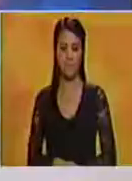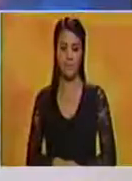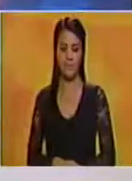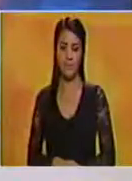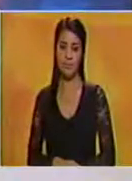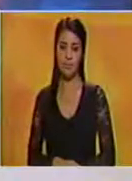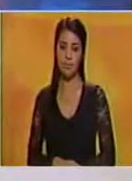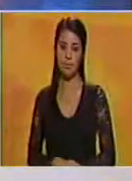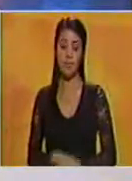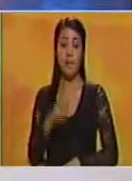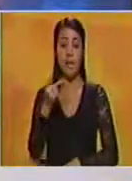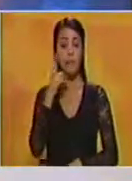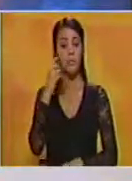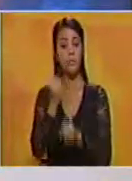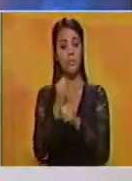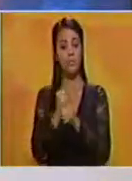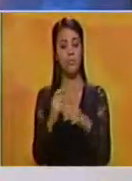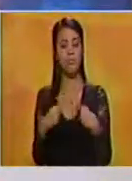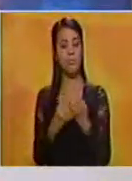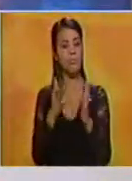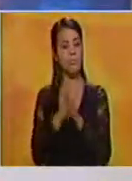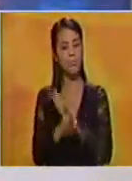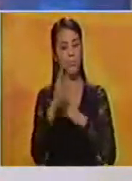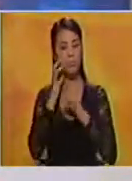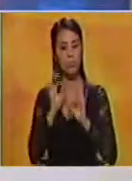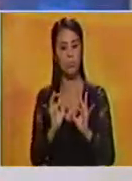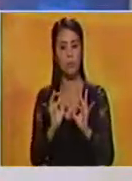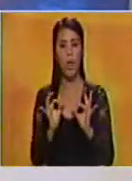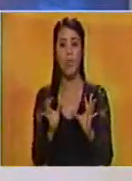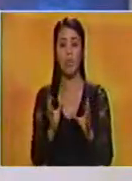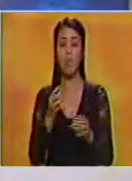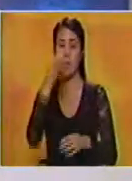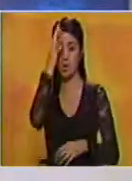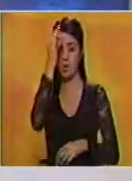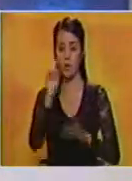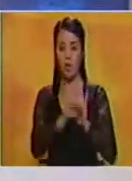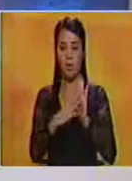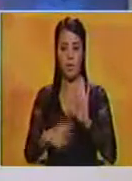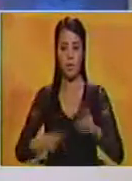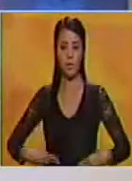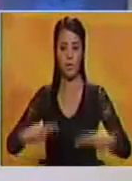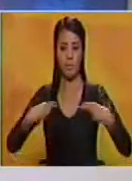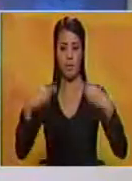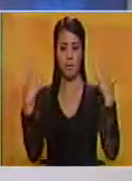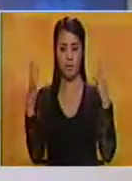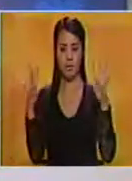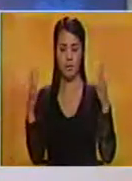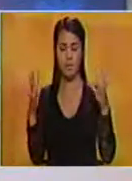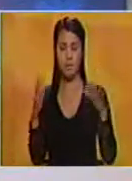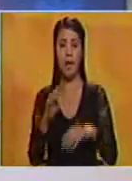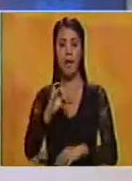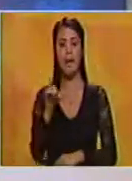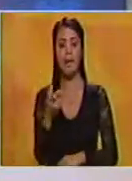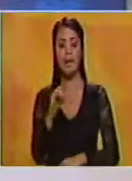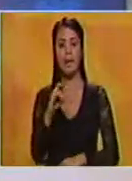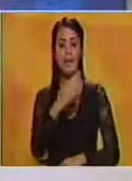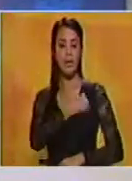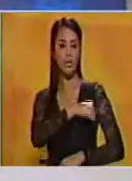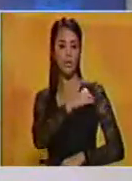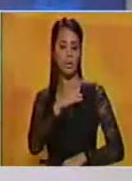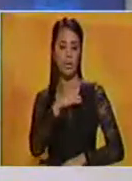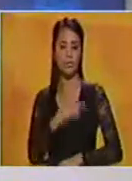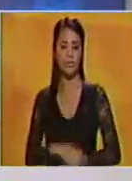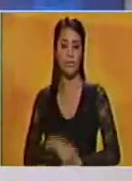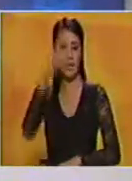durante la segunda jornada del trigésimo noveno período de sesiones del consejo de derechos humanos que se celebra en ginebra suiza el